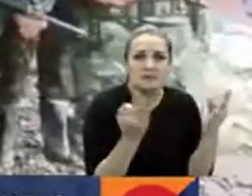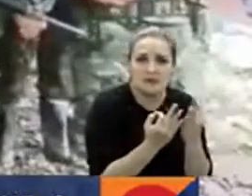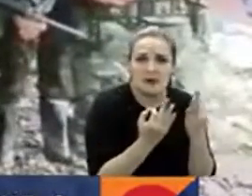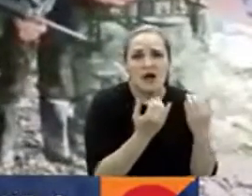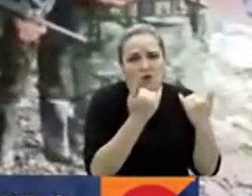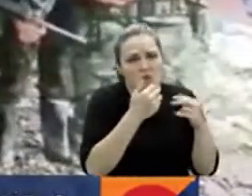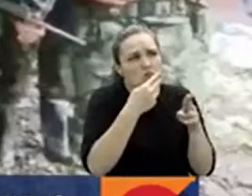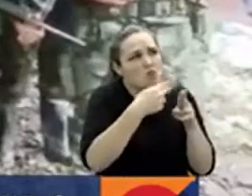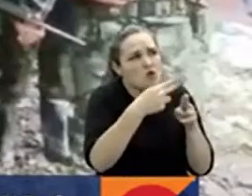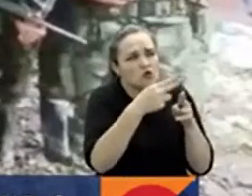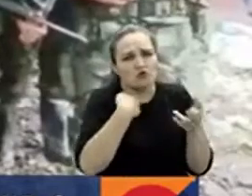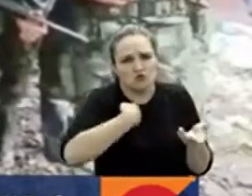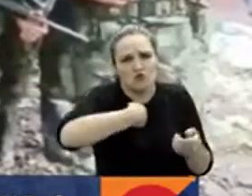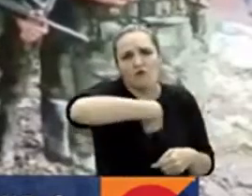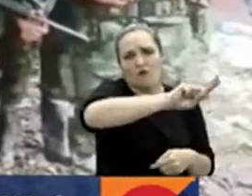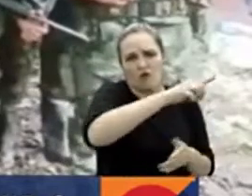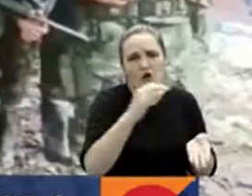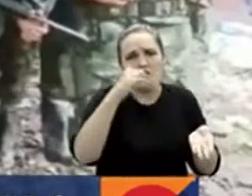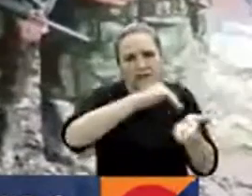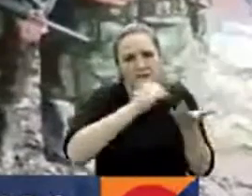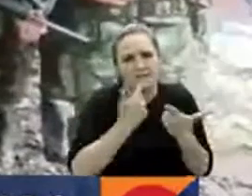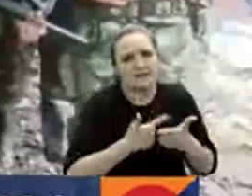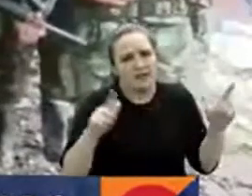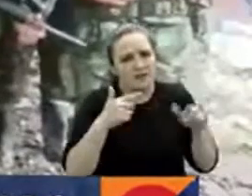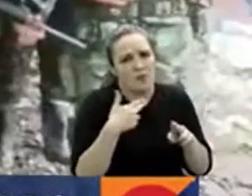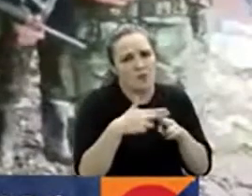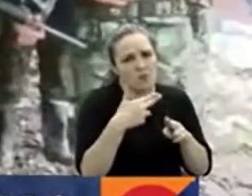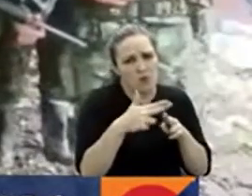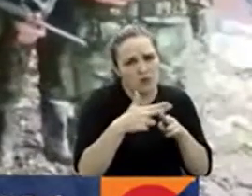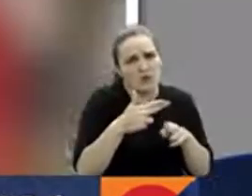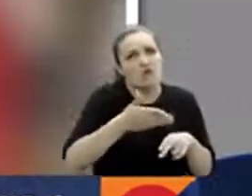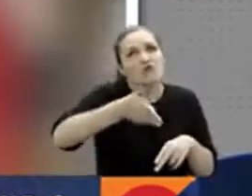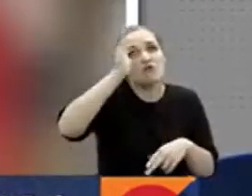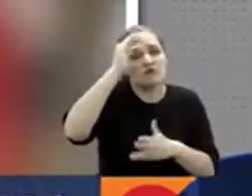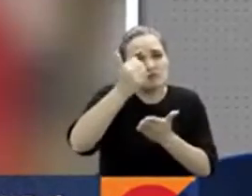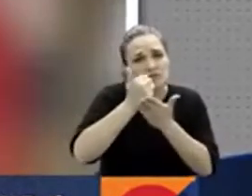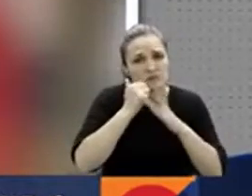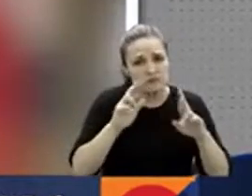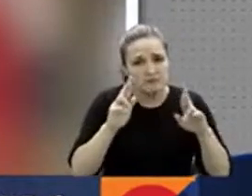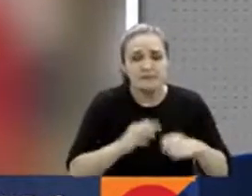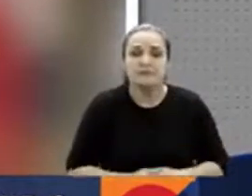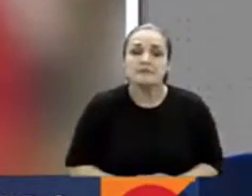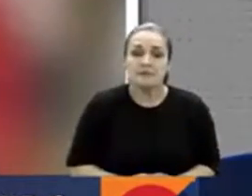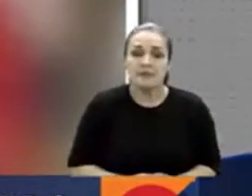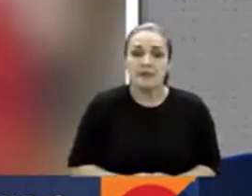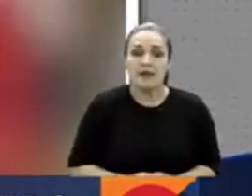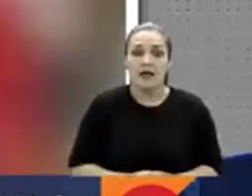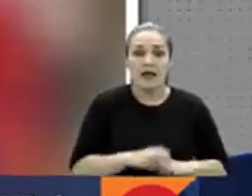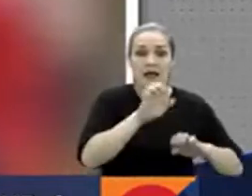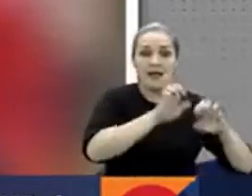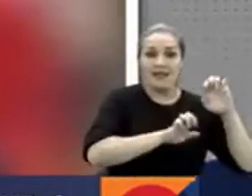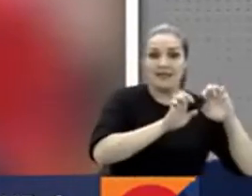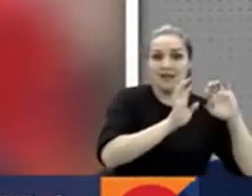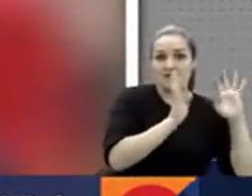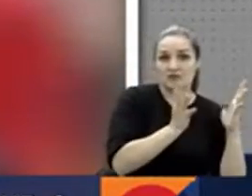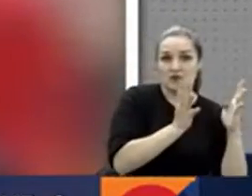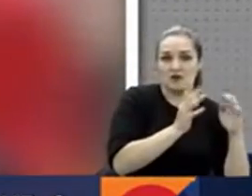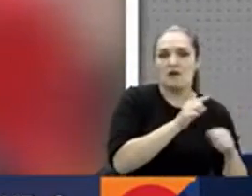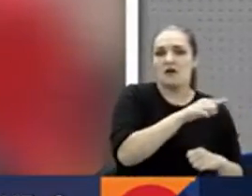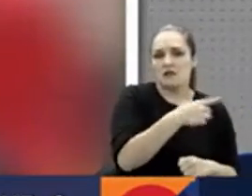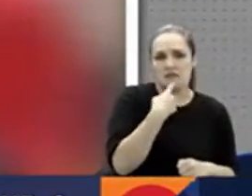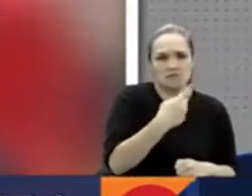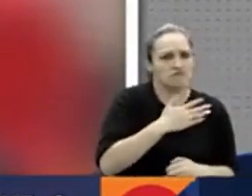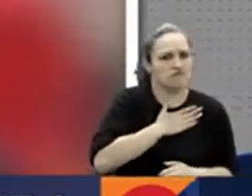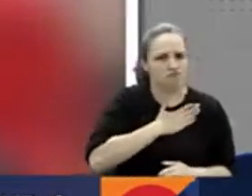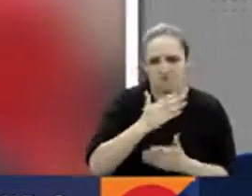muy pronto estaré nuevamente, Dios mediante, con ustedes. La Defensoría ofreció sus canales humanitarios para facilitar